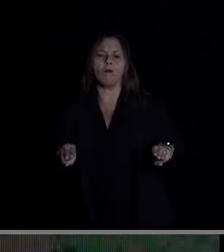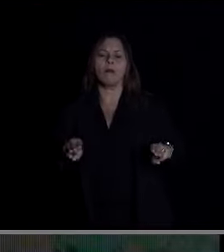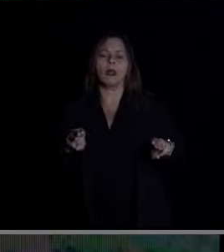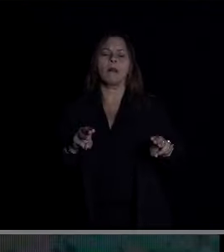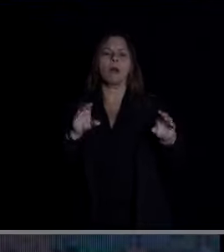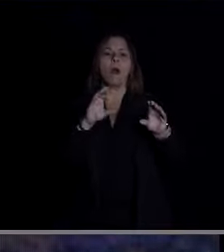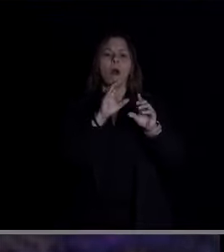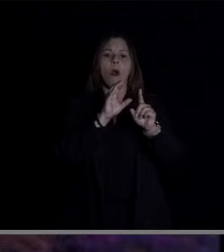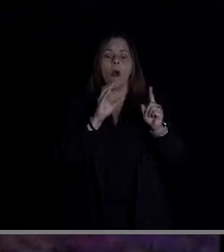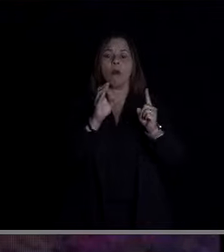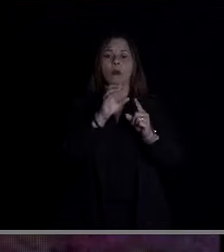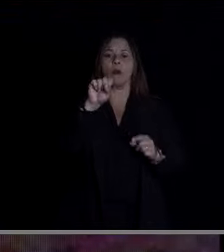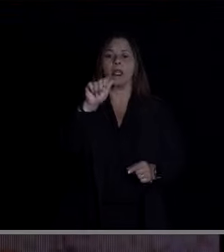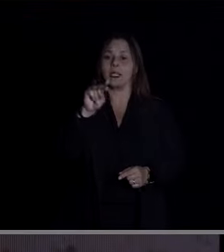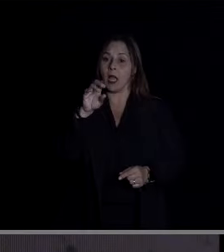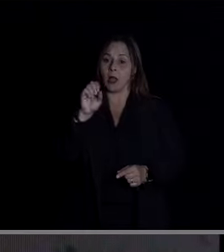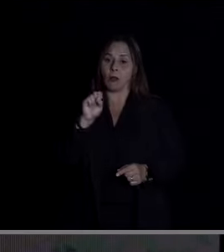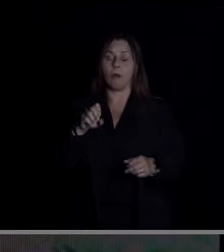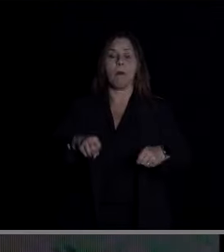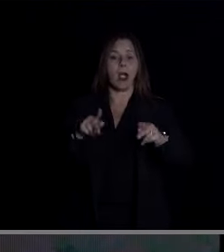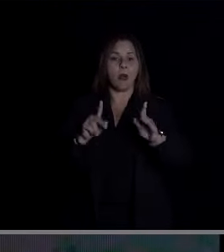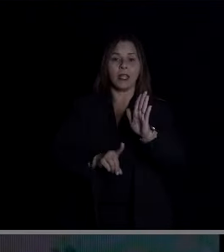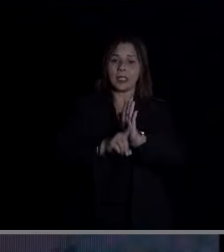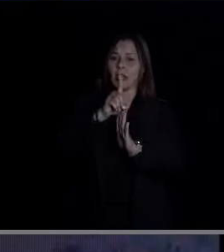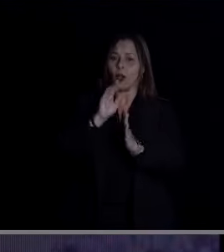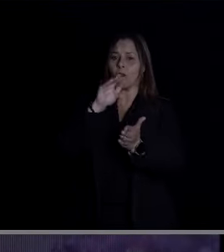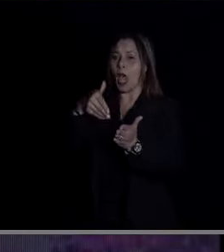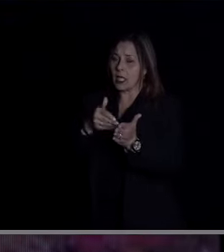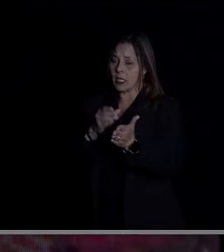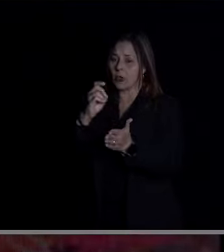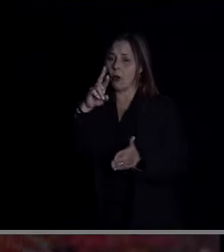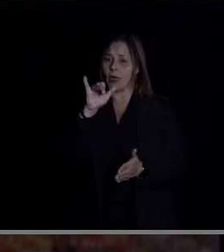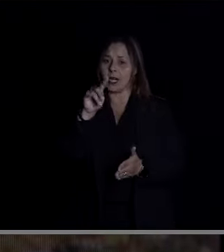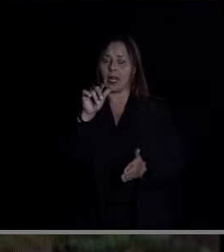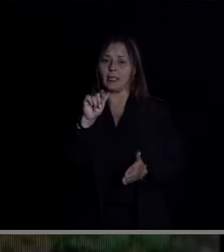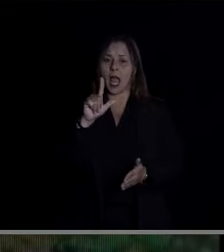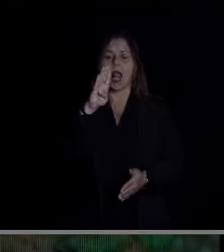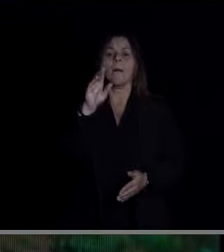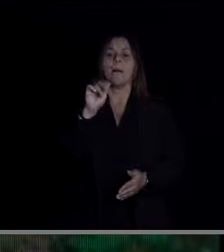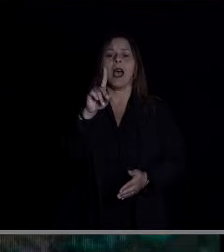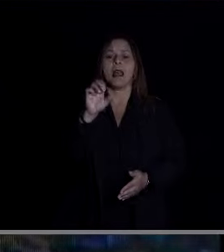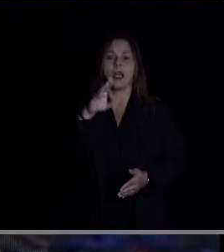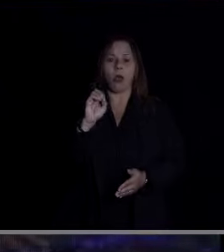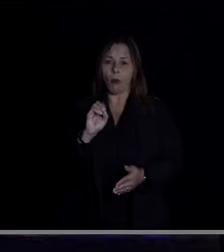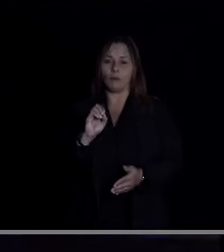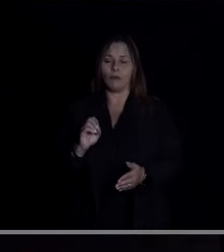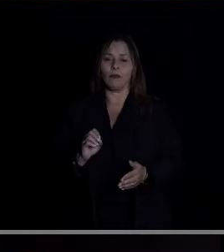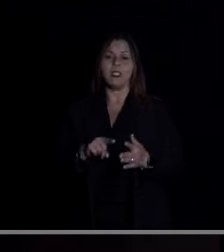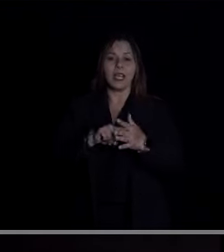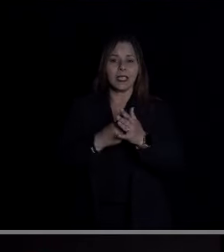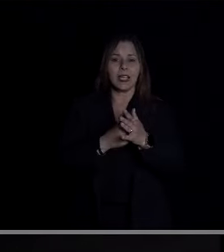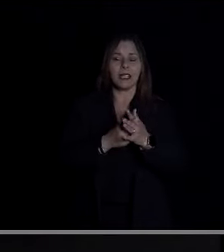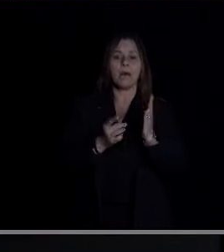Corporación Sanos, Banco de Desarrollo Centro Oriental, Badeco. Iniciativa